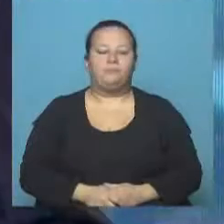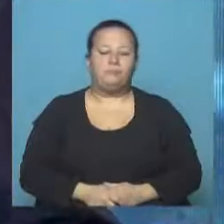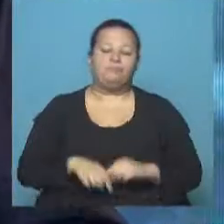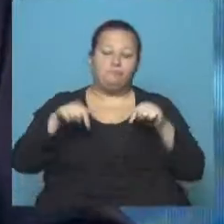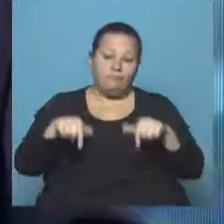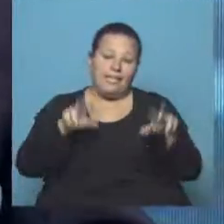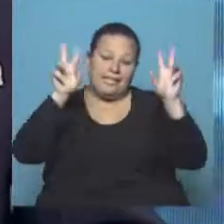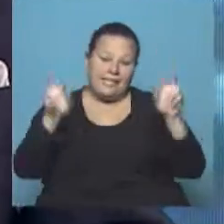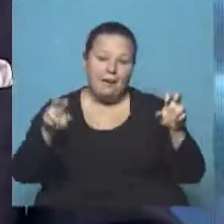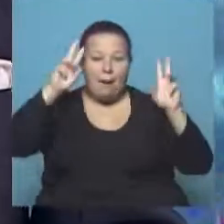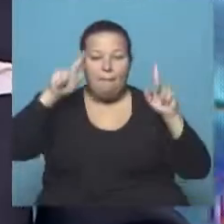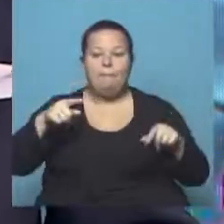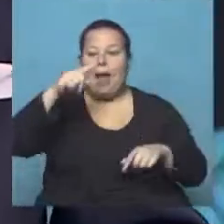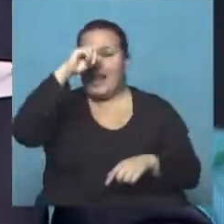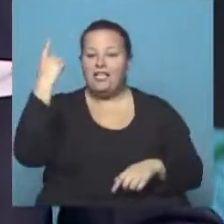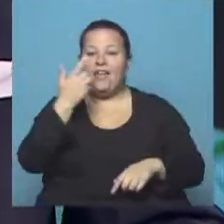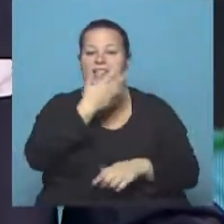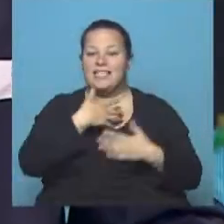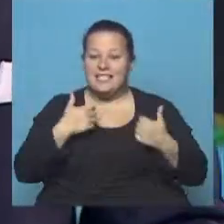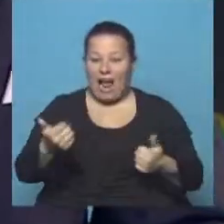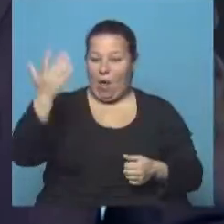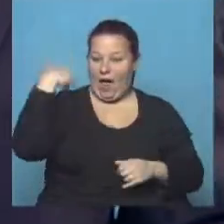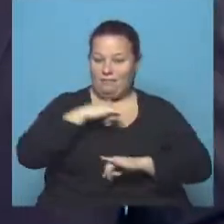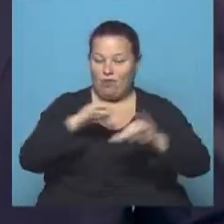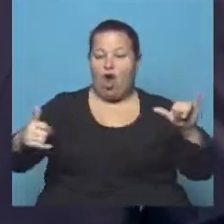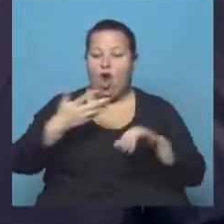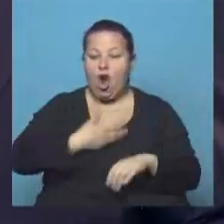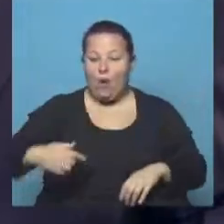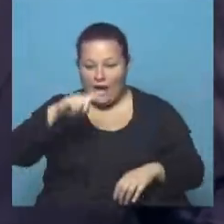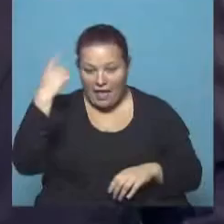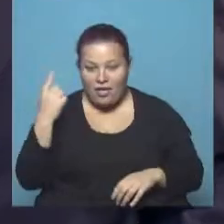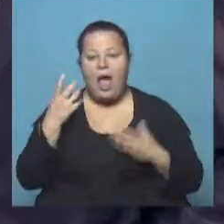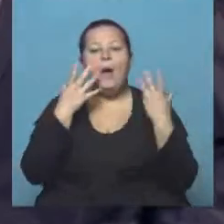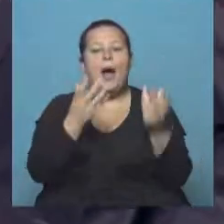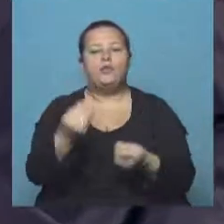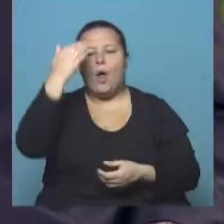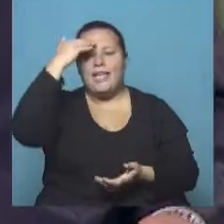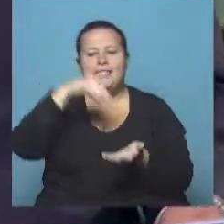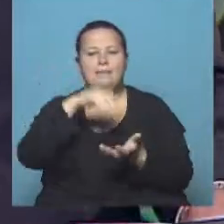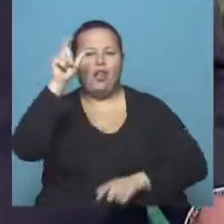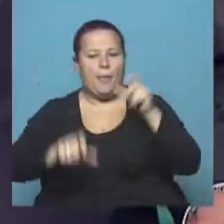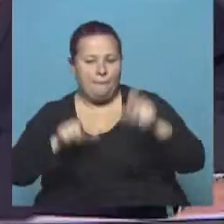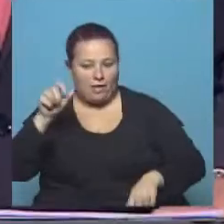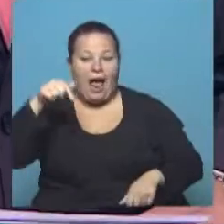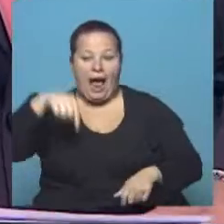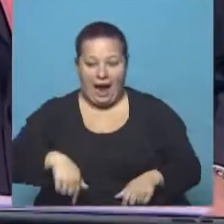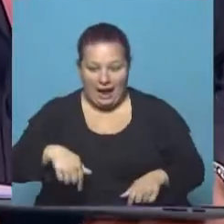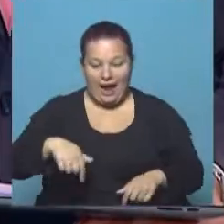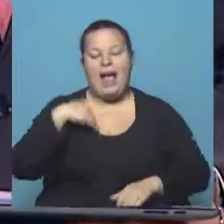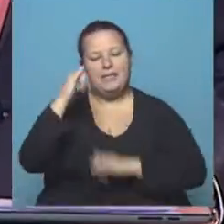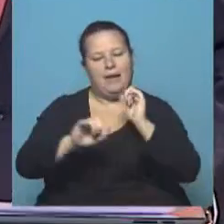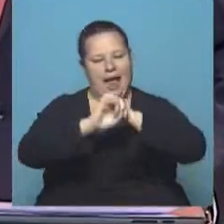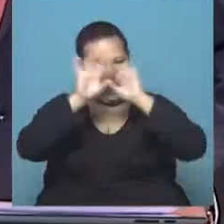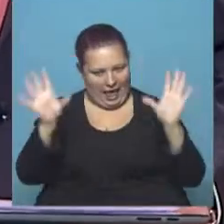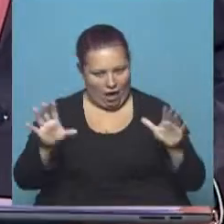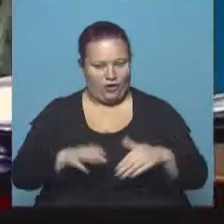y ahora este mal plan nacional de salud ha anunciado a horas atrás por el gobierno nacional beneficiará a 15 millones de personas aquí le explicamos los